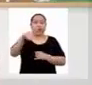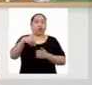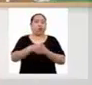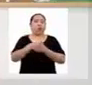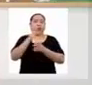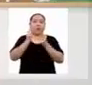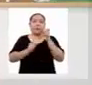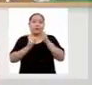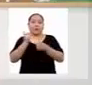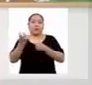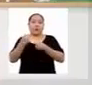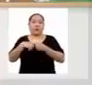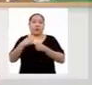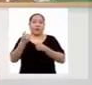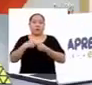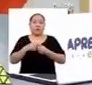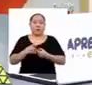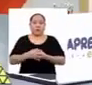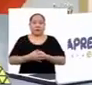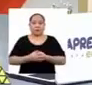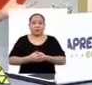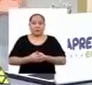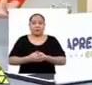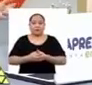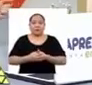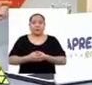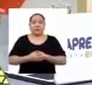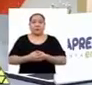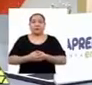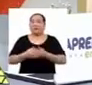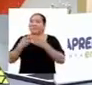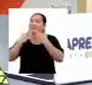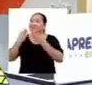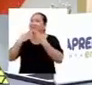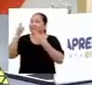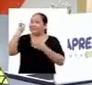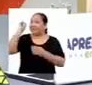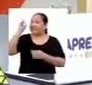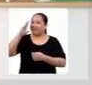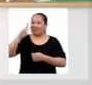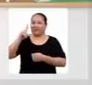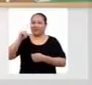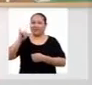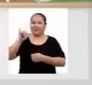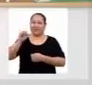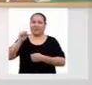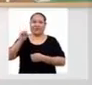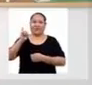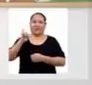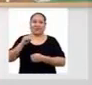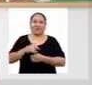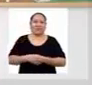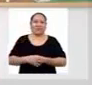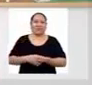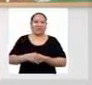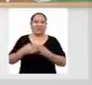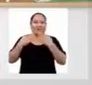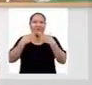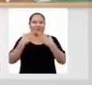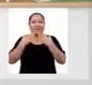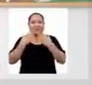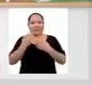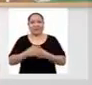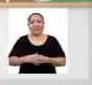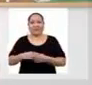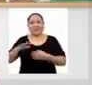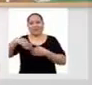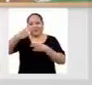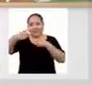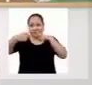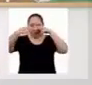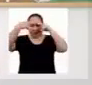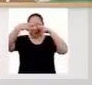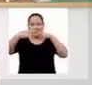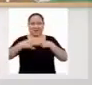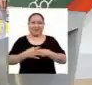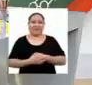para todos los participantes. Muchas gracias, profesora Daisy. Muchas gracias y hasta la